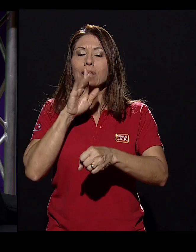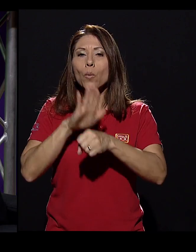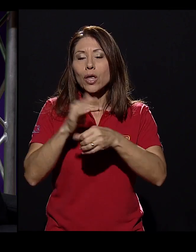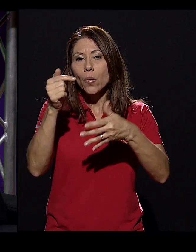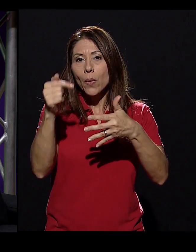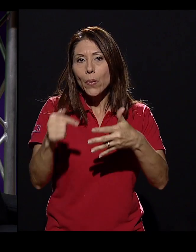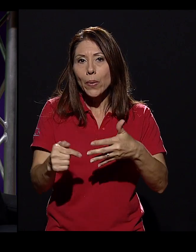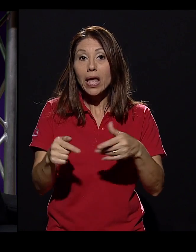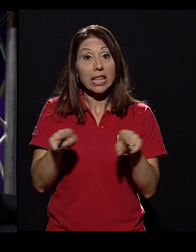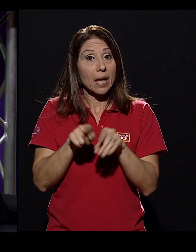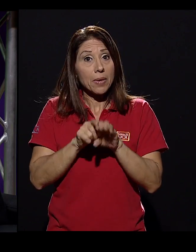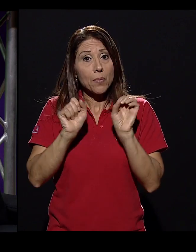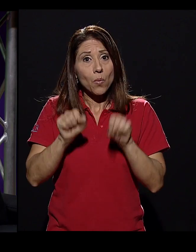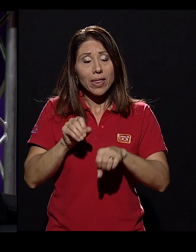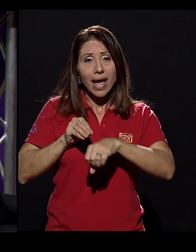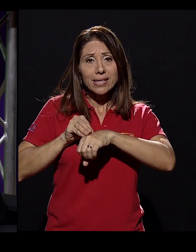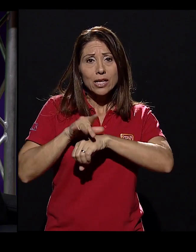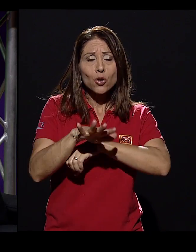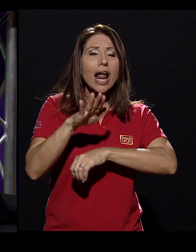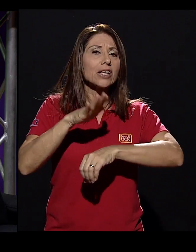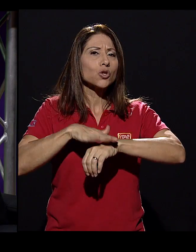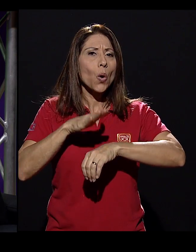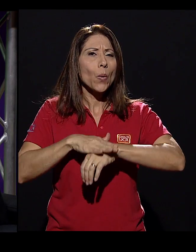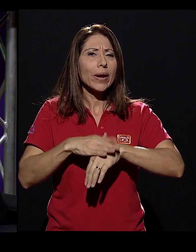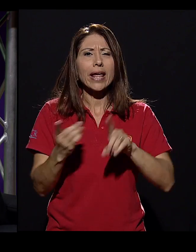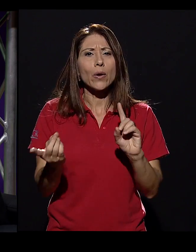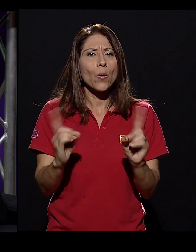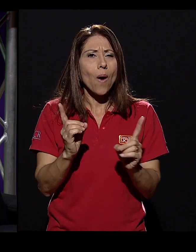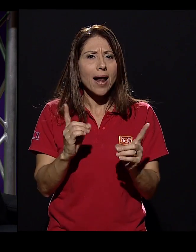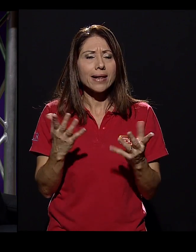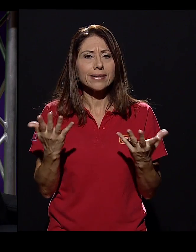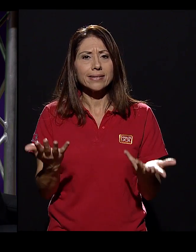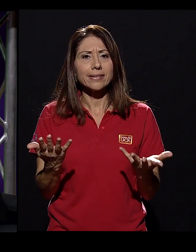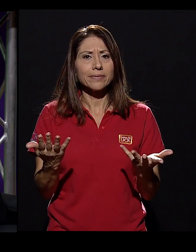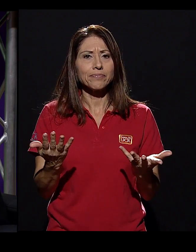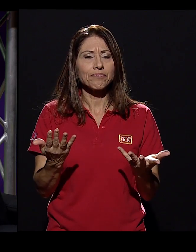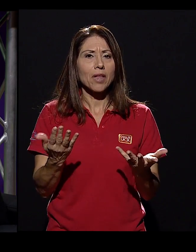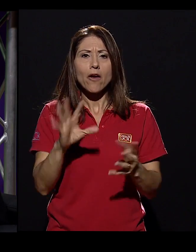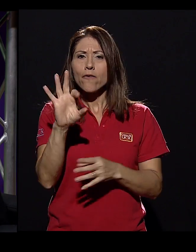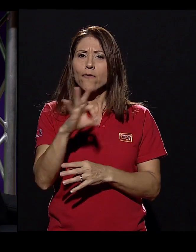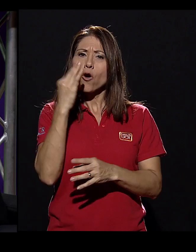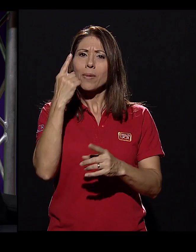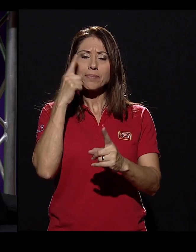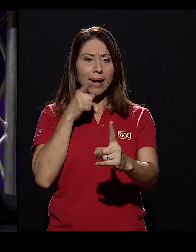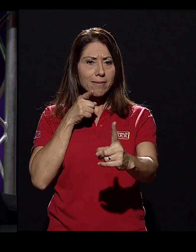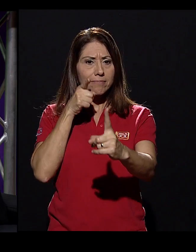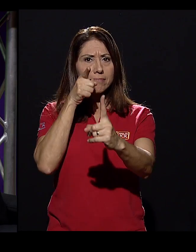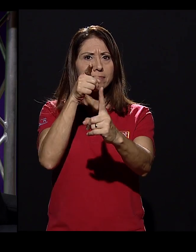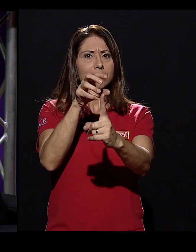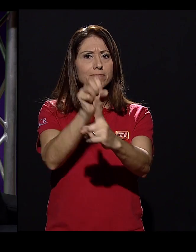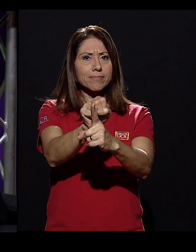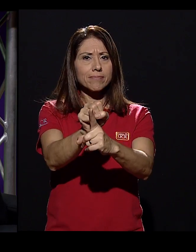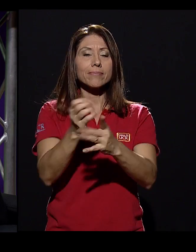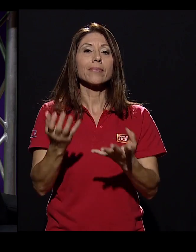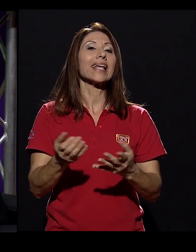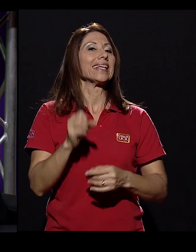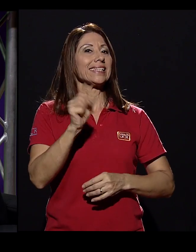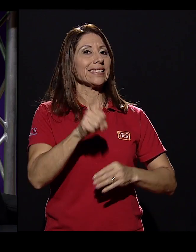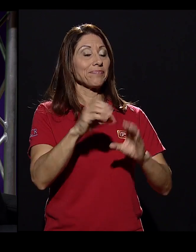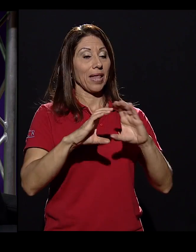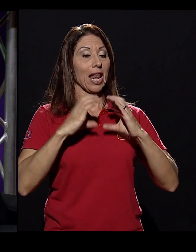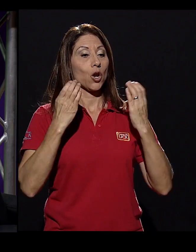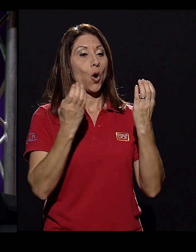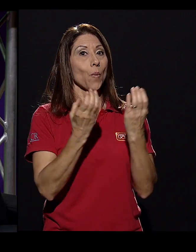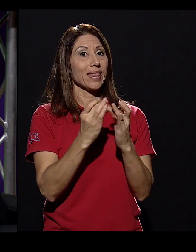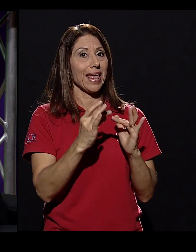incumpliendo la convención, sino que también podría asesorar sobre cuáles podrían ser, ¿verdad?, los caminos para llegar a eso. Claro, el comité tiene, bueno,